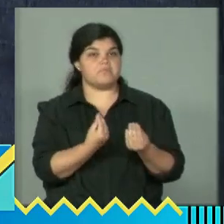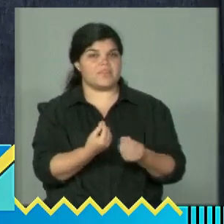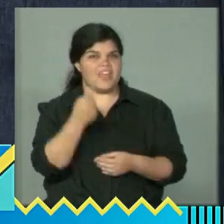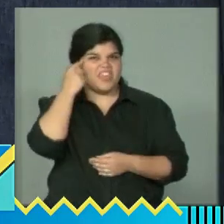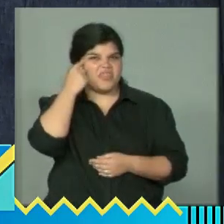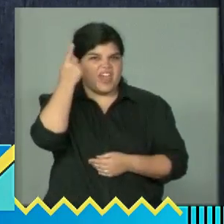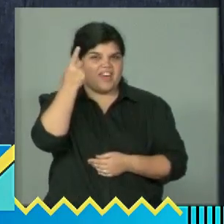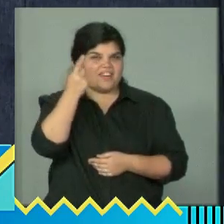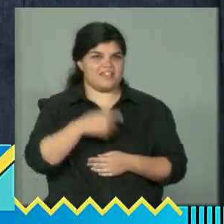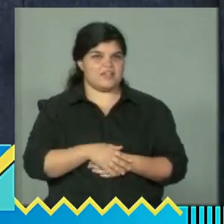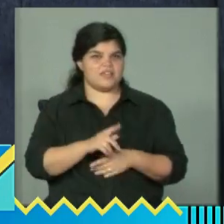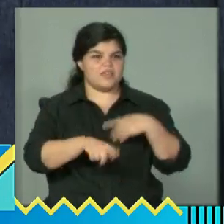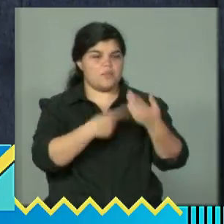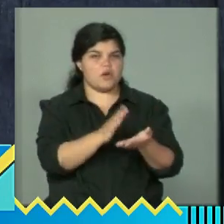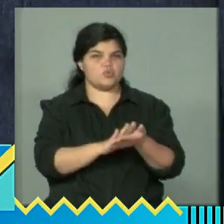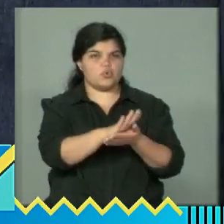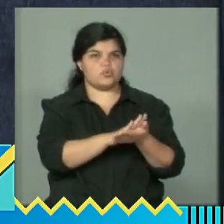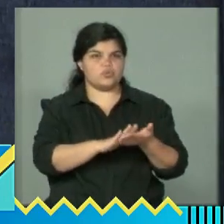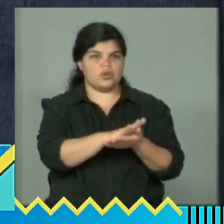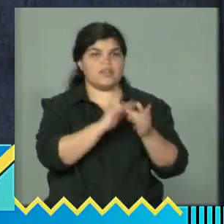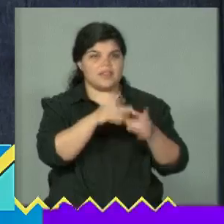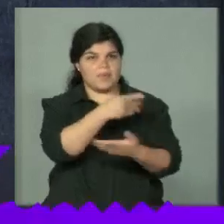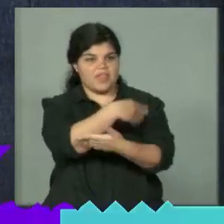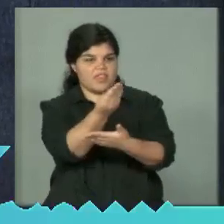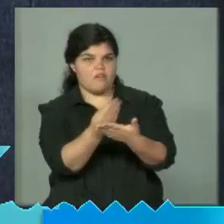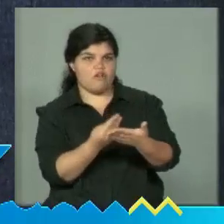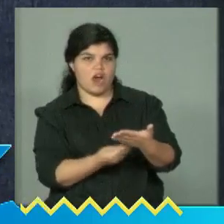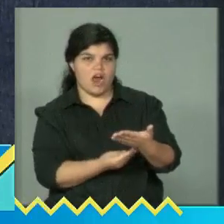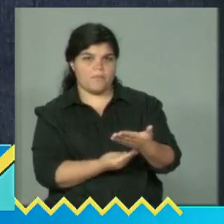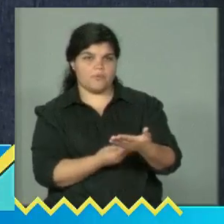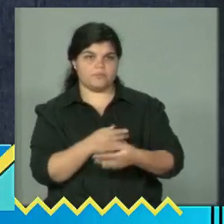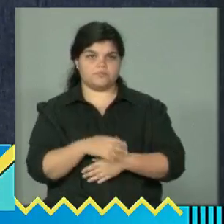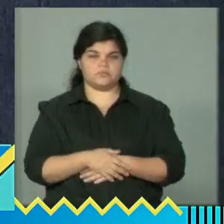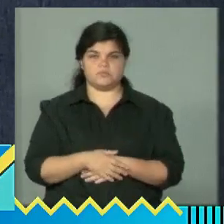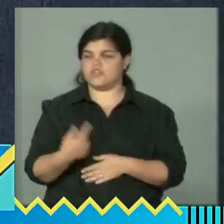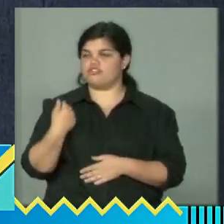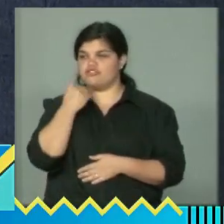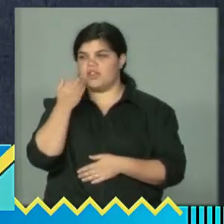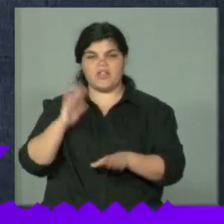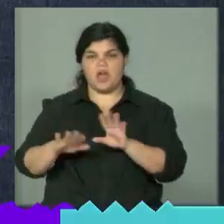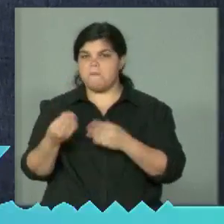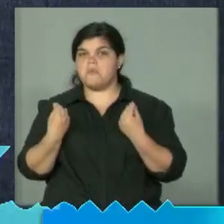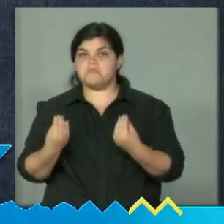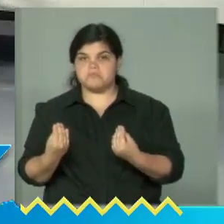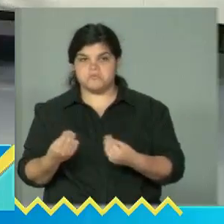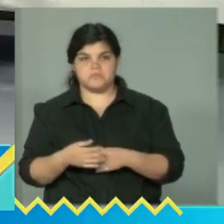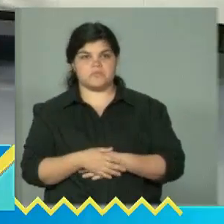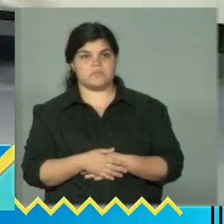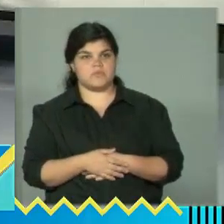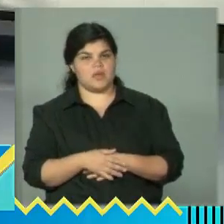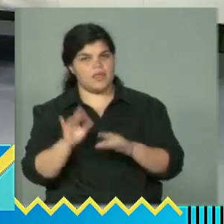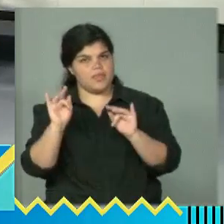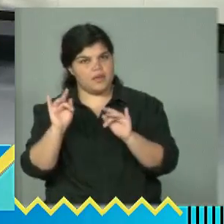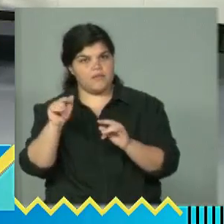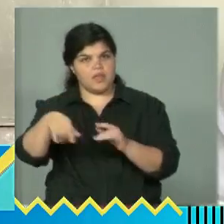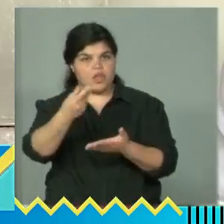idea y en resolverla, hasta la dibujamos, ¿no? Entonces, no sabemos qué hacer, entonces yo, o sea, ellos la escribieron